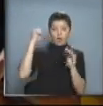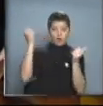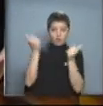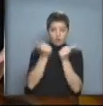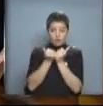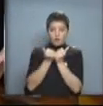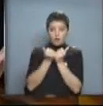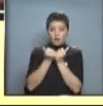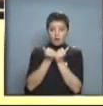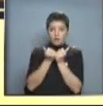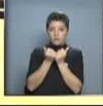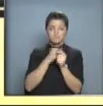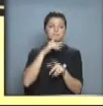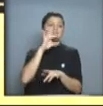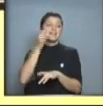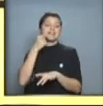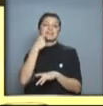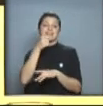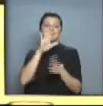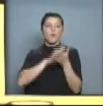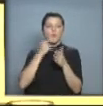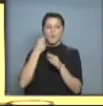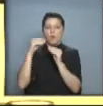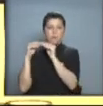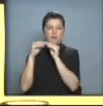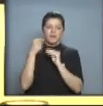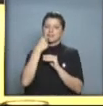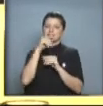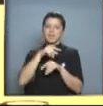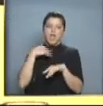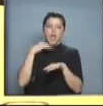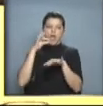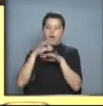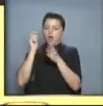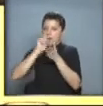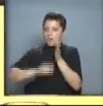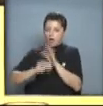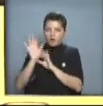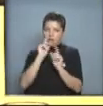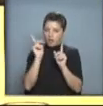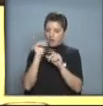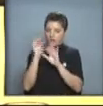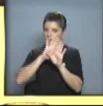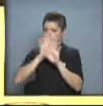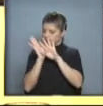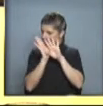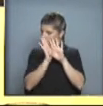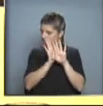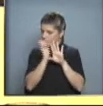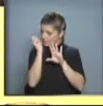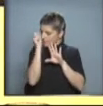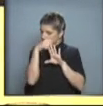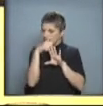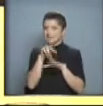dice mi compañero, mi amigo, creo ¿cuál? Que le huye al compromiso. Hay muchos hombres sí, que completamente, le huyen al completamente. El que tengo acá